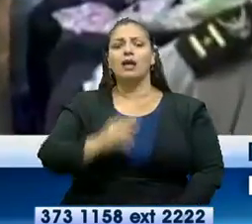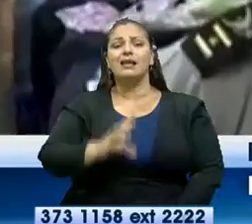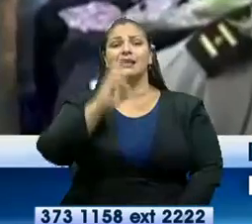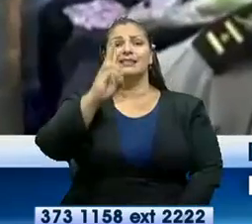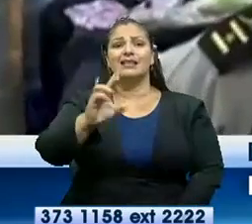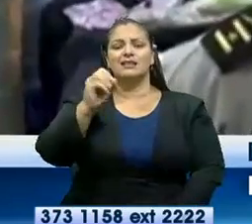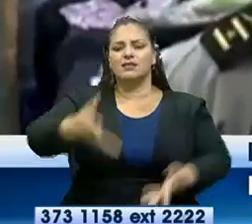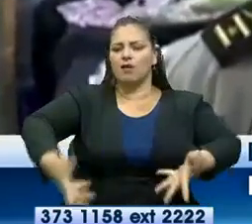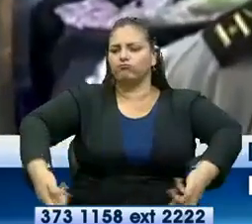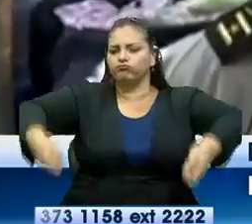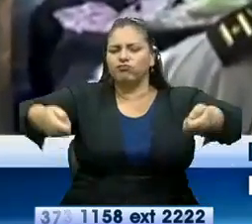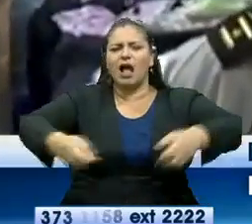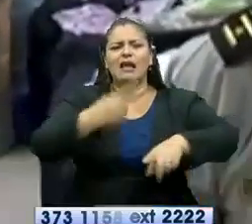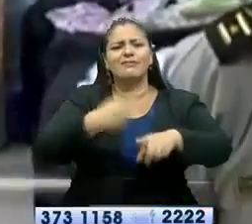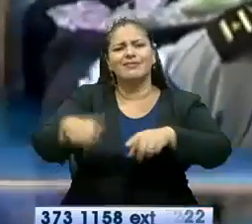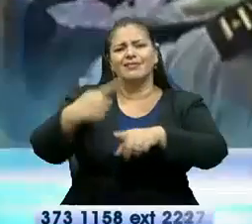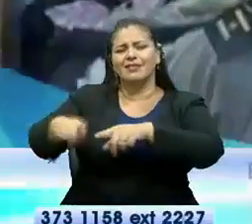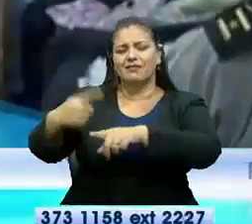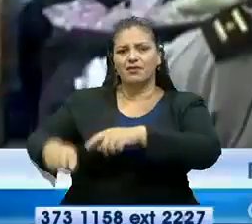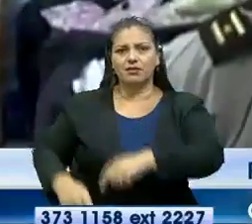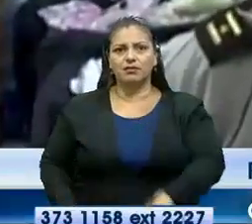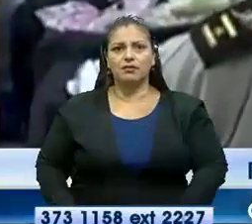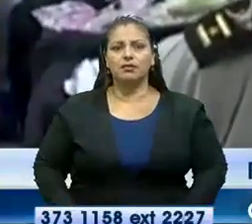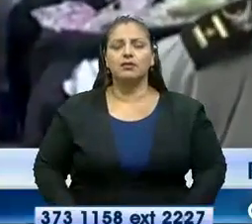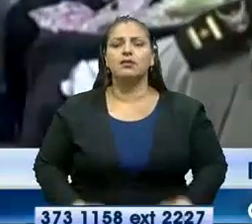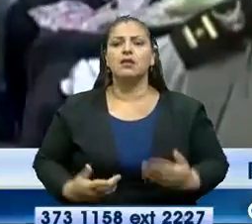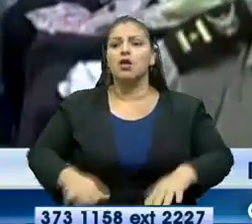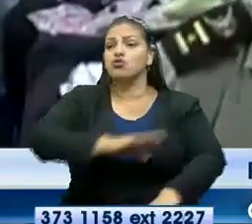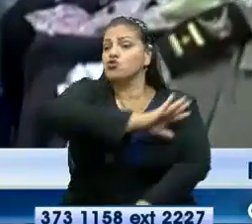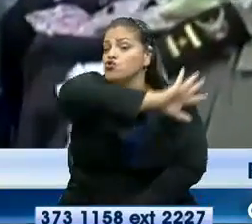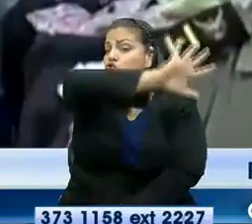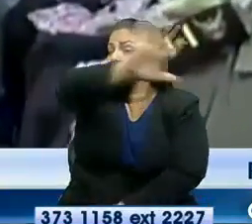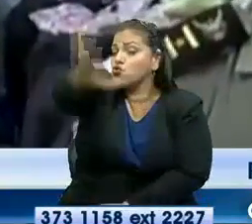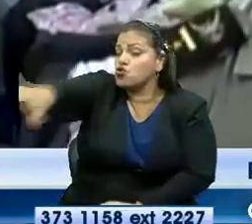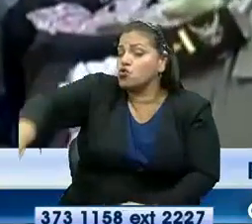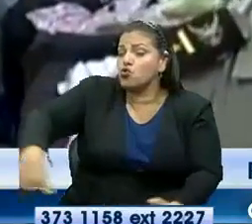de ser ingresado toda esta mercadería